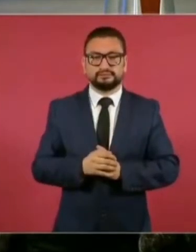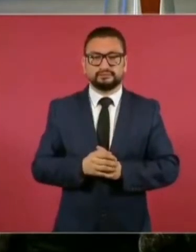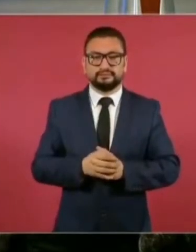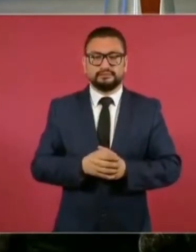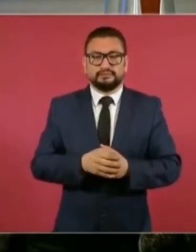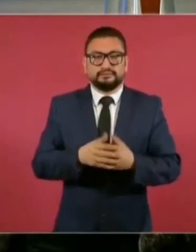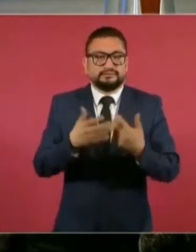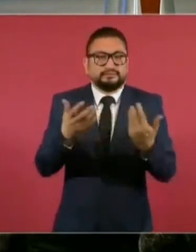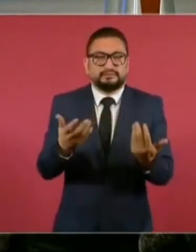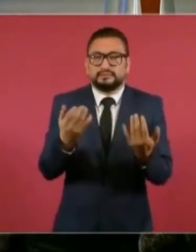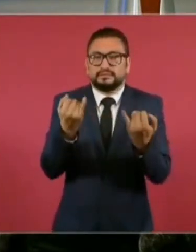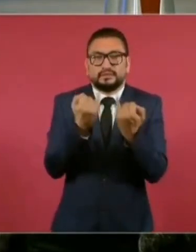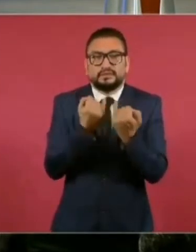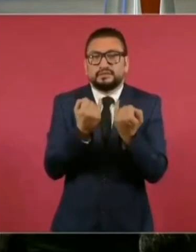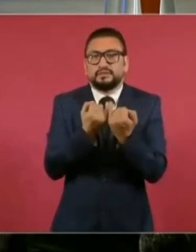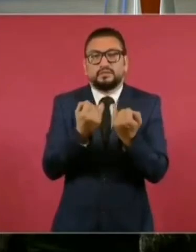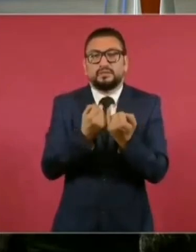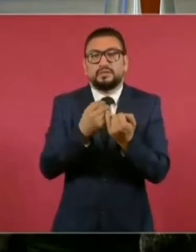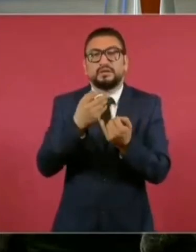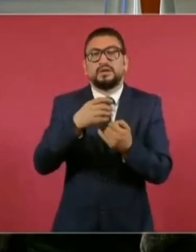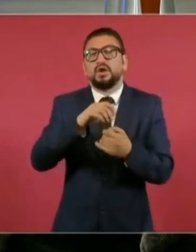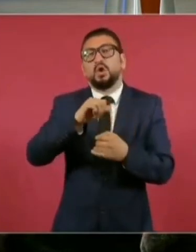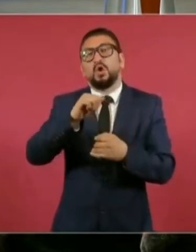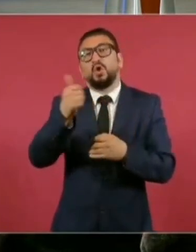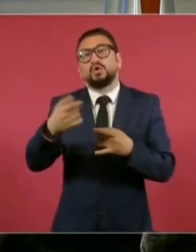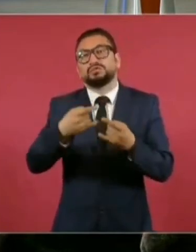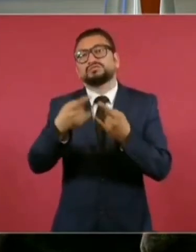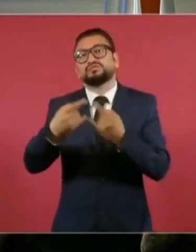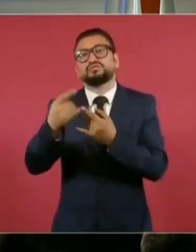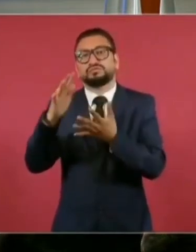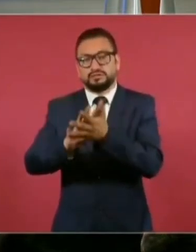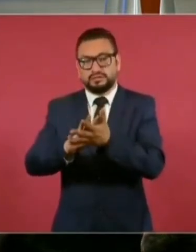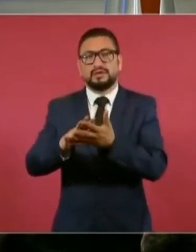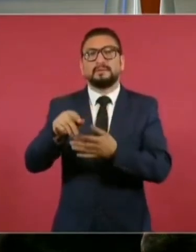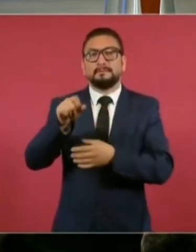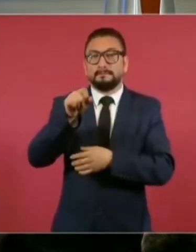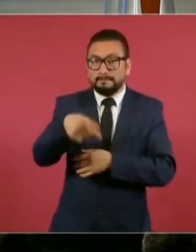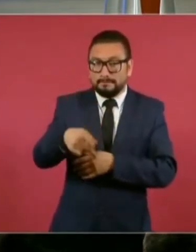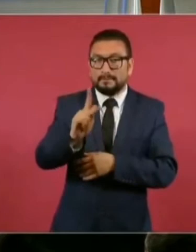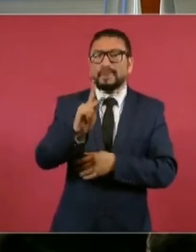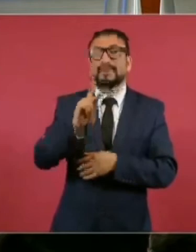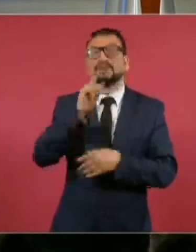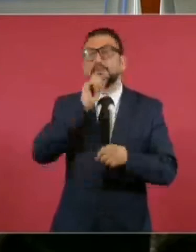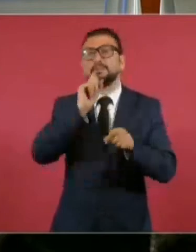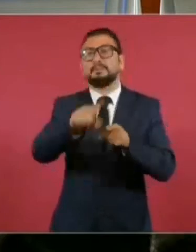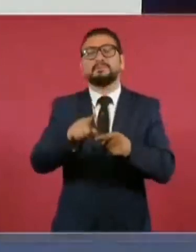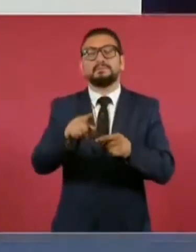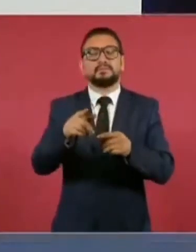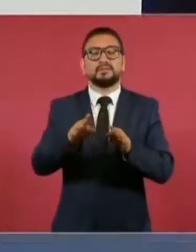De todas maneras continúa procesado por otros casos, pero es